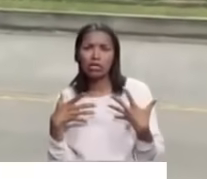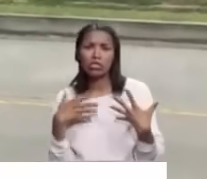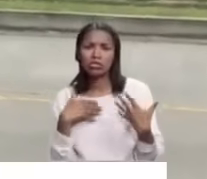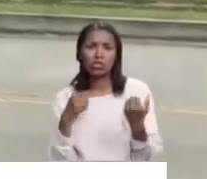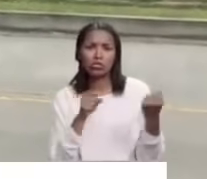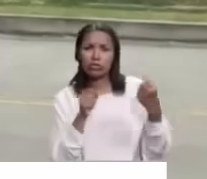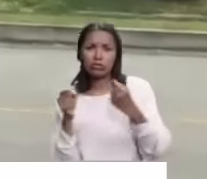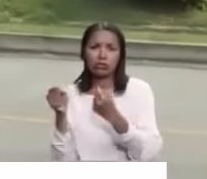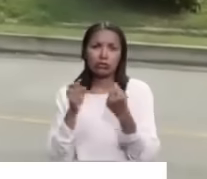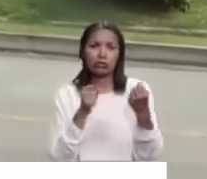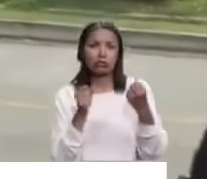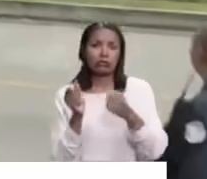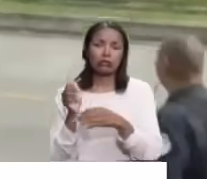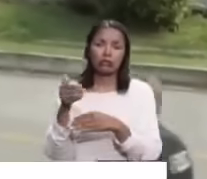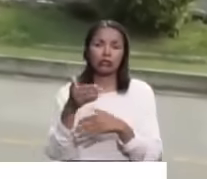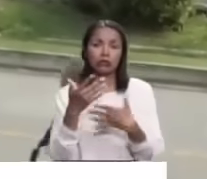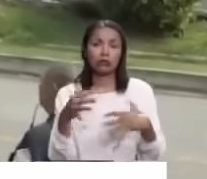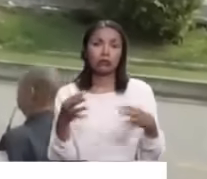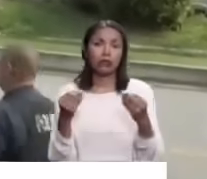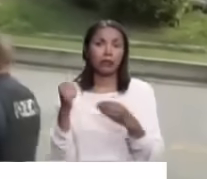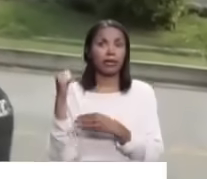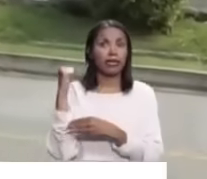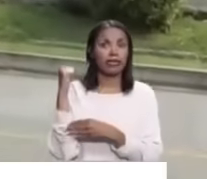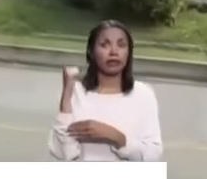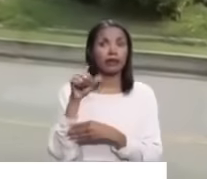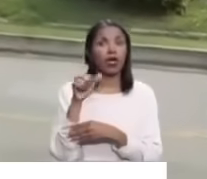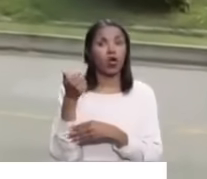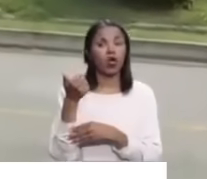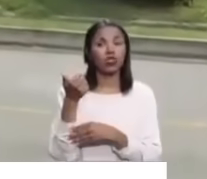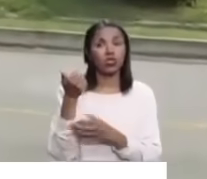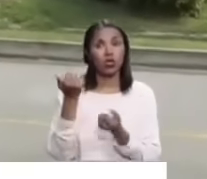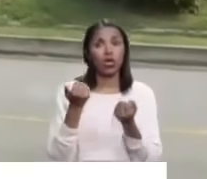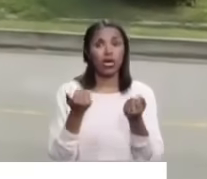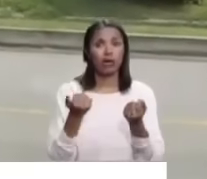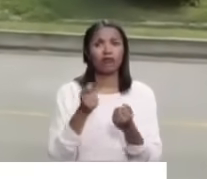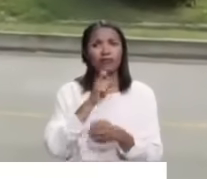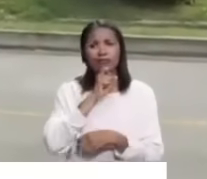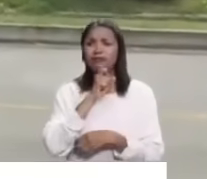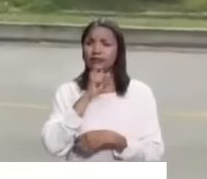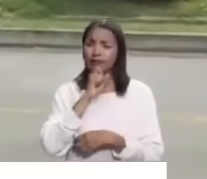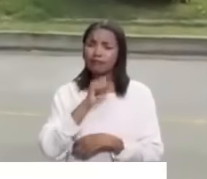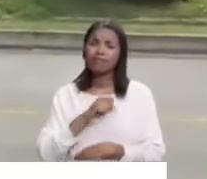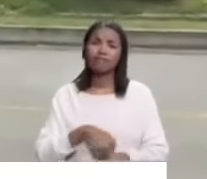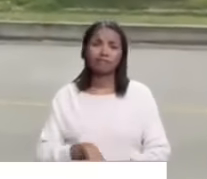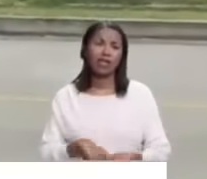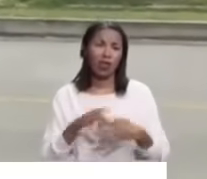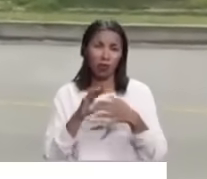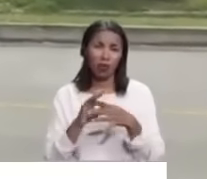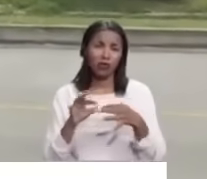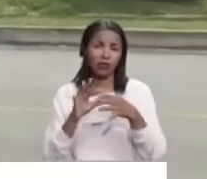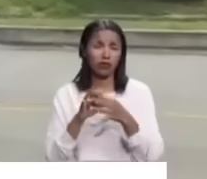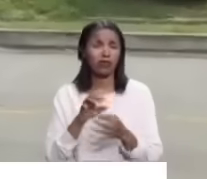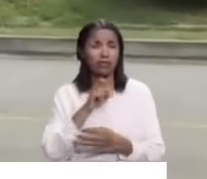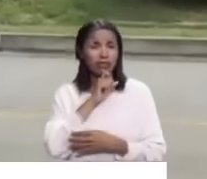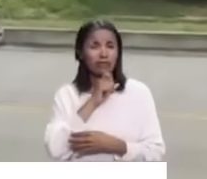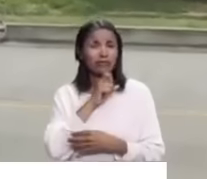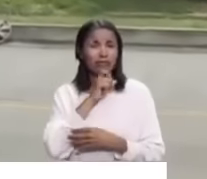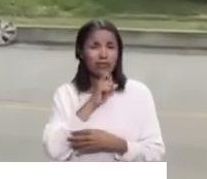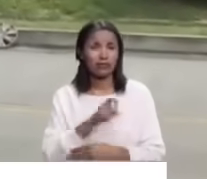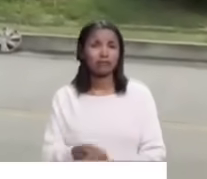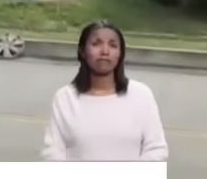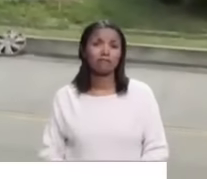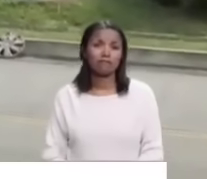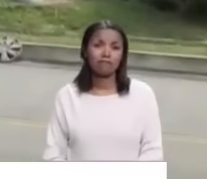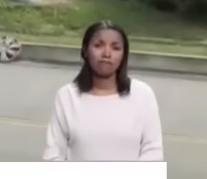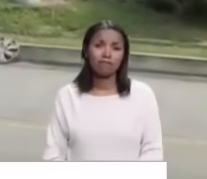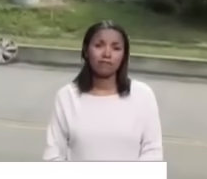dar la vuelta y tenía mucho miedo porque atrás venían también otros conductores, así que fue una situación realmente muy confusa para todos los que venían